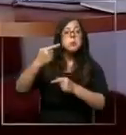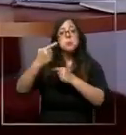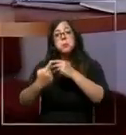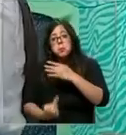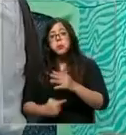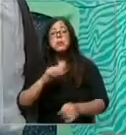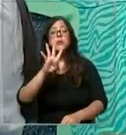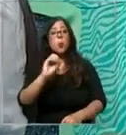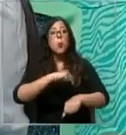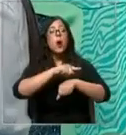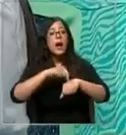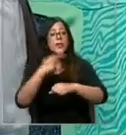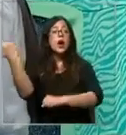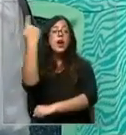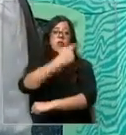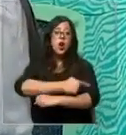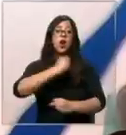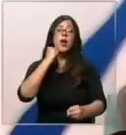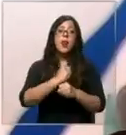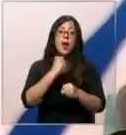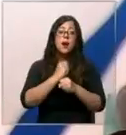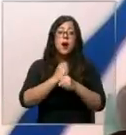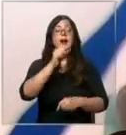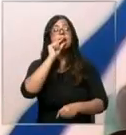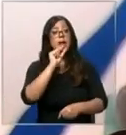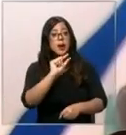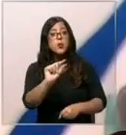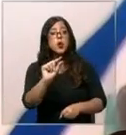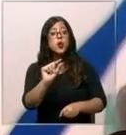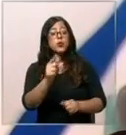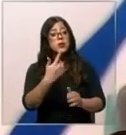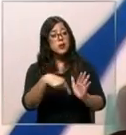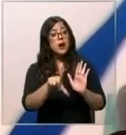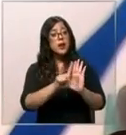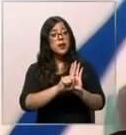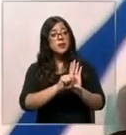otros. 40 horas de jornada laboral que pronto podrán ser ley.